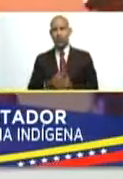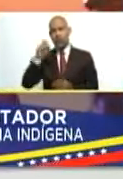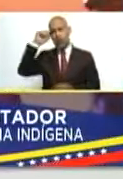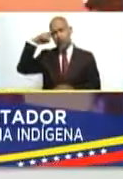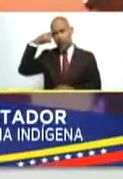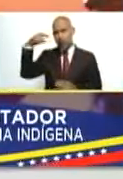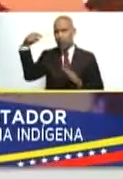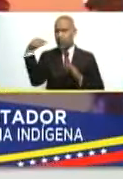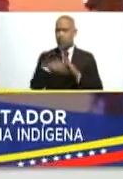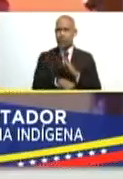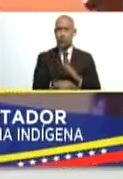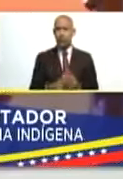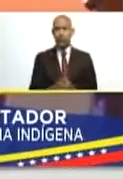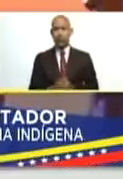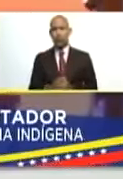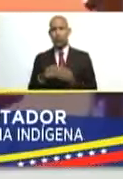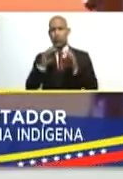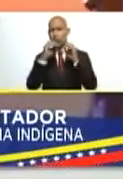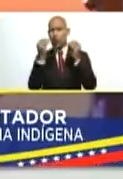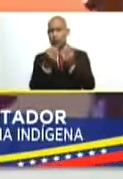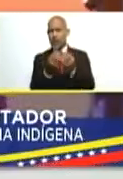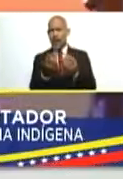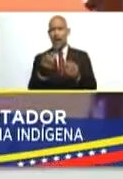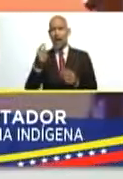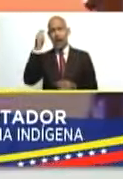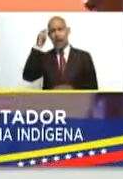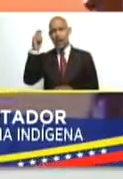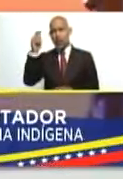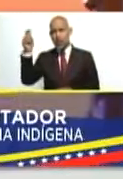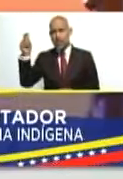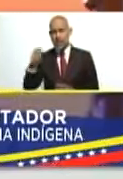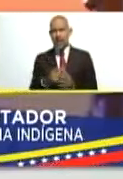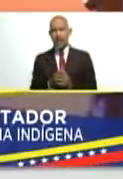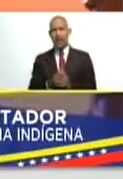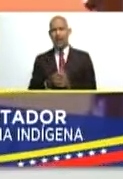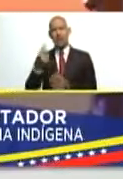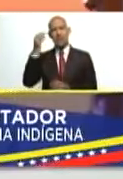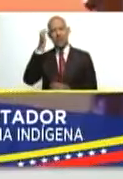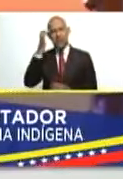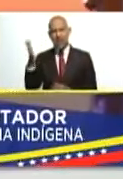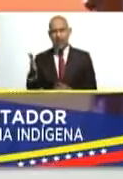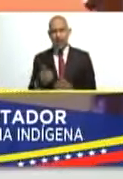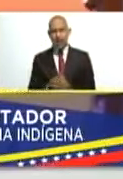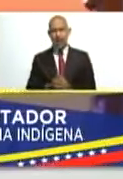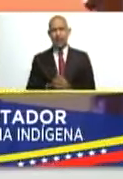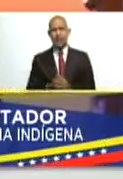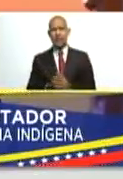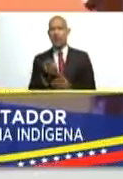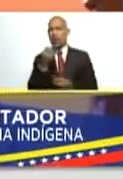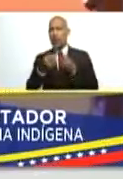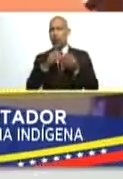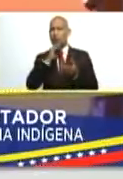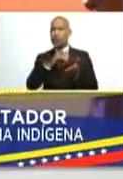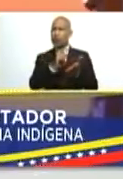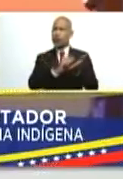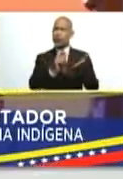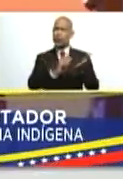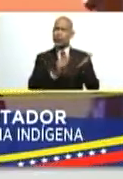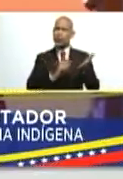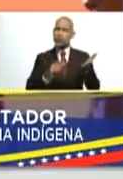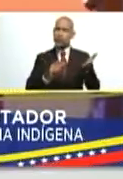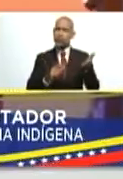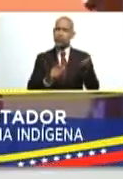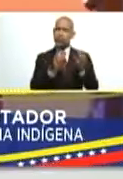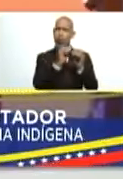reflexión, ordenar la teoría, ordenar las ideas, darle un relato a las ideas,